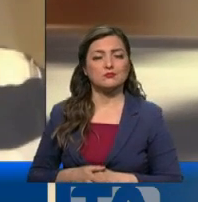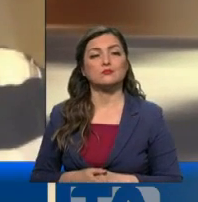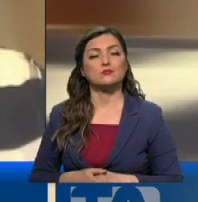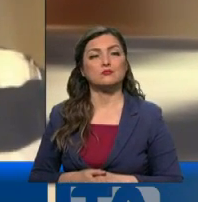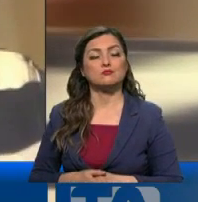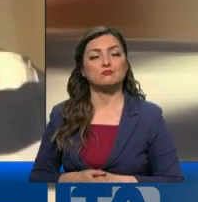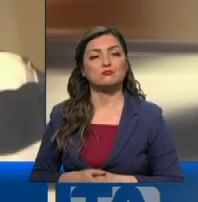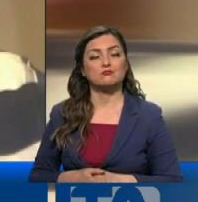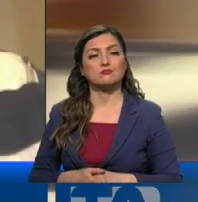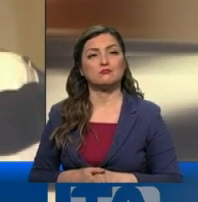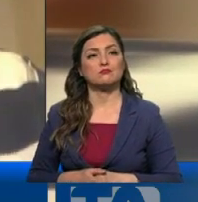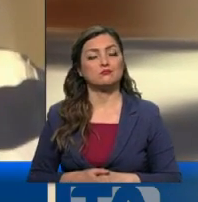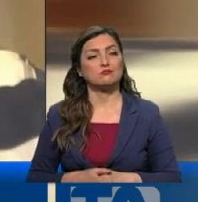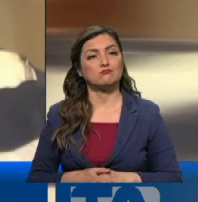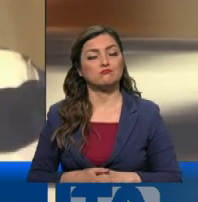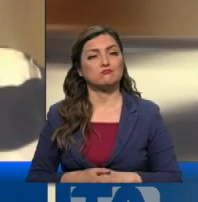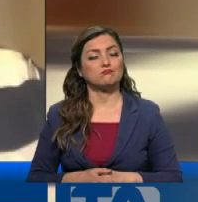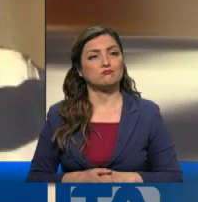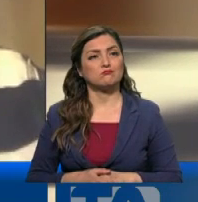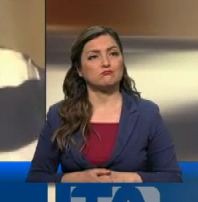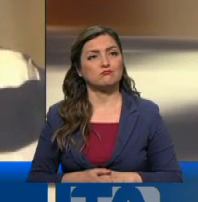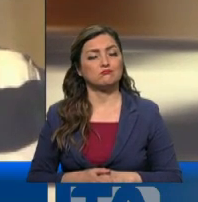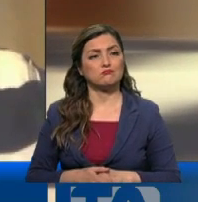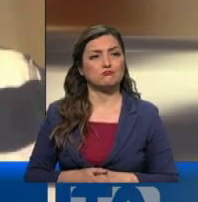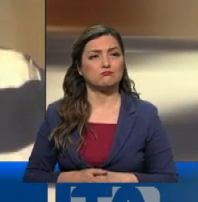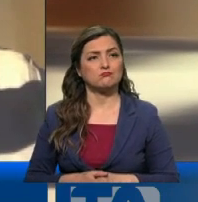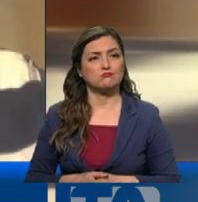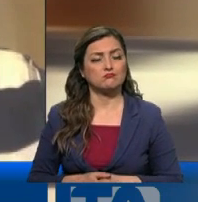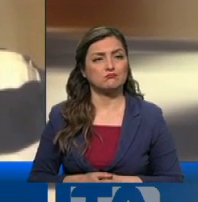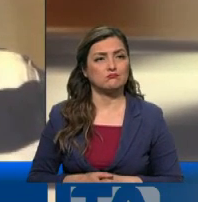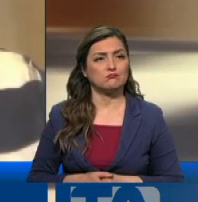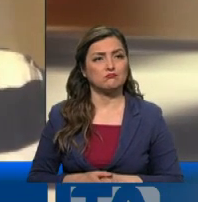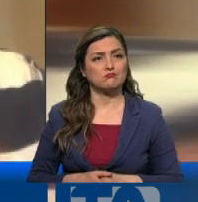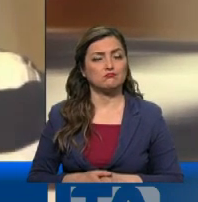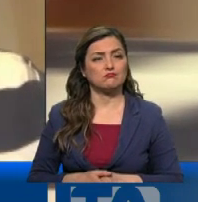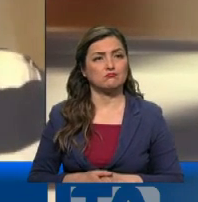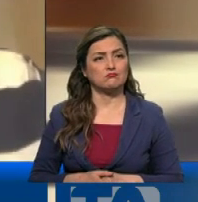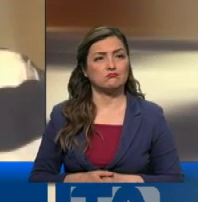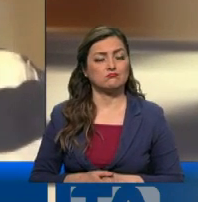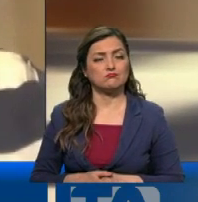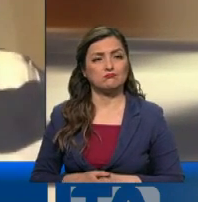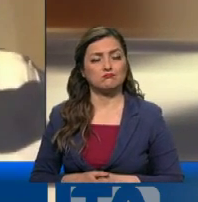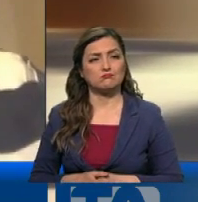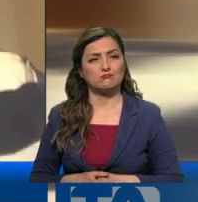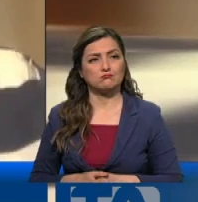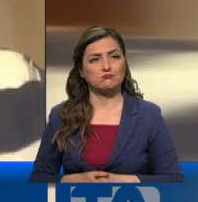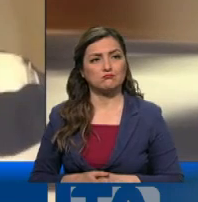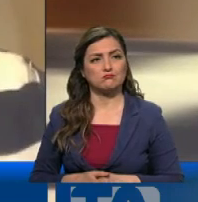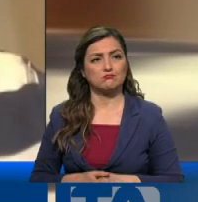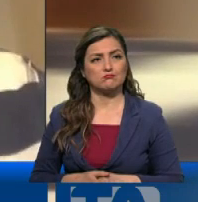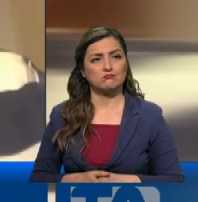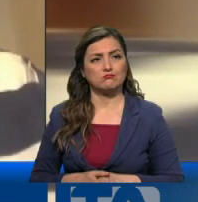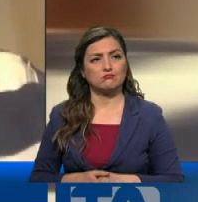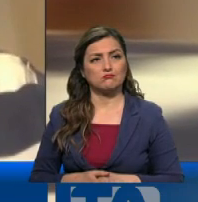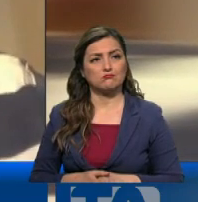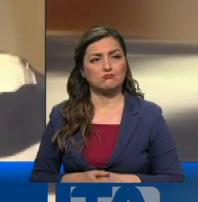se estimó en el presupuesto, pues deberíamos destinar de ese excedente lo que se requiera